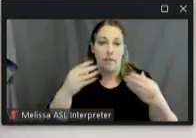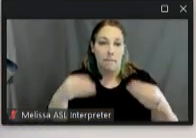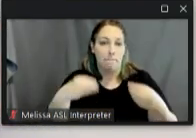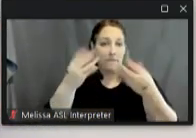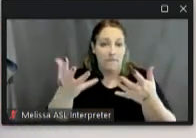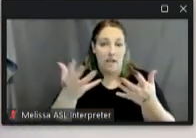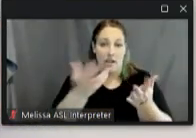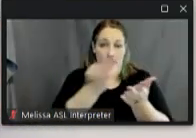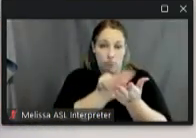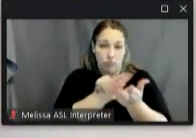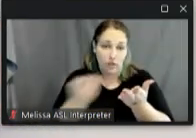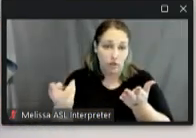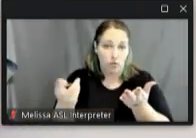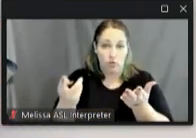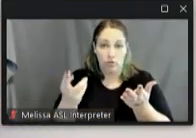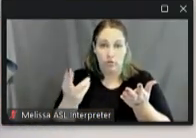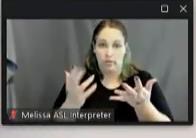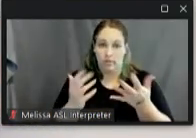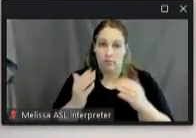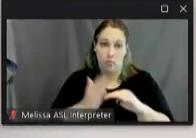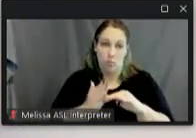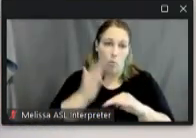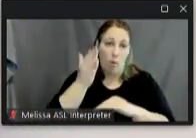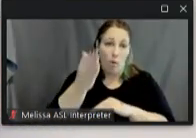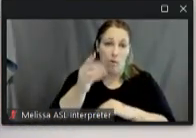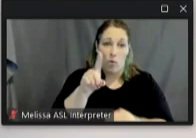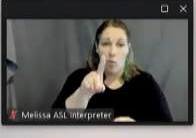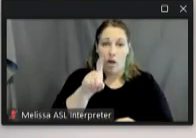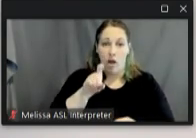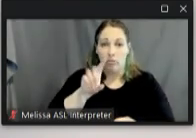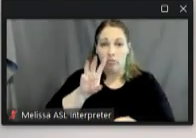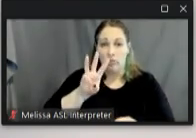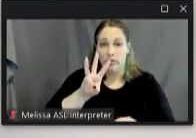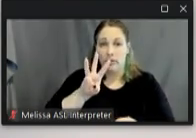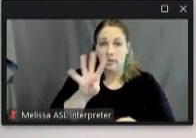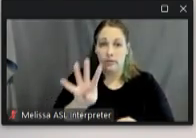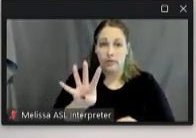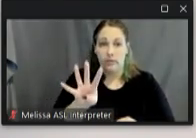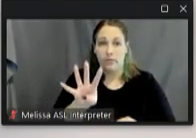organizaciones de sociedad civil que reciben subsidios